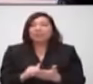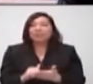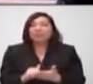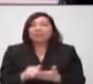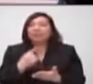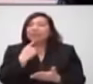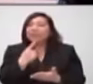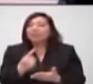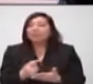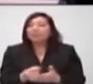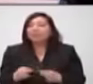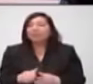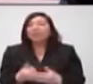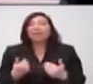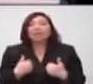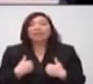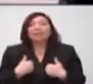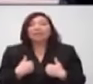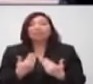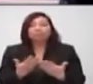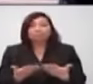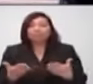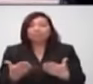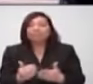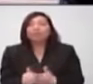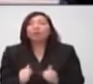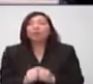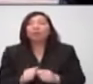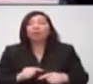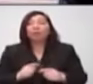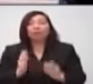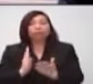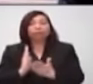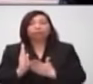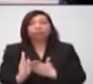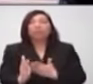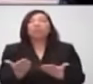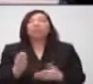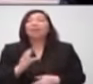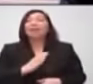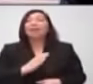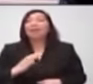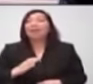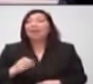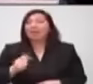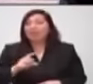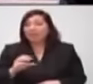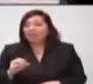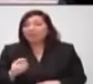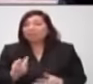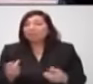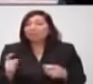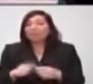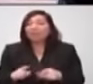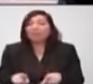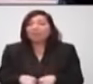pretende realizar, tener tres carriles de circulación con dirección hacia el Callao, de tal forma que esta se conecte